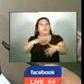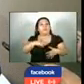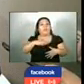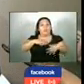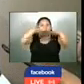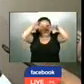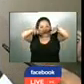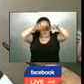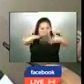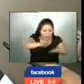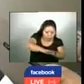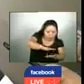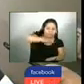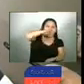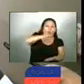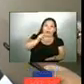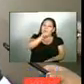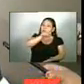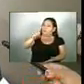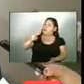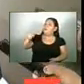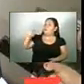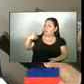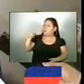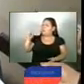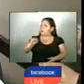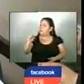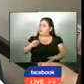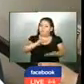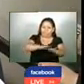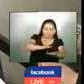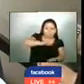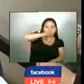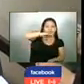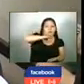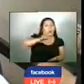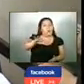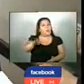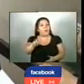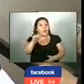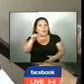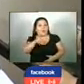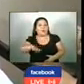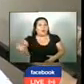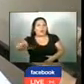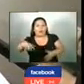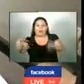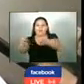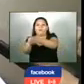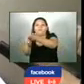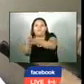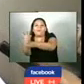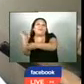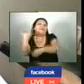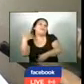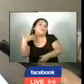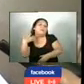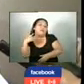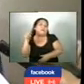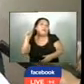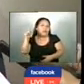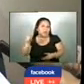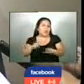lluvia la semana pasada bastante considerables, específicamente en la zona del volcán de Conchagua. Hemos tenido lluvias